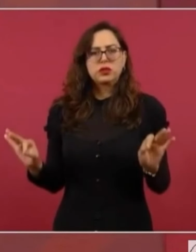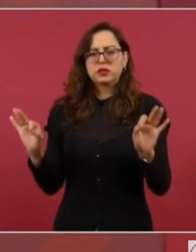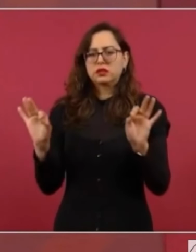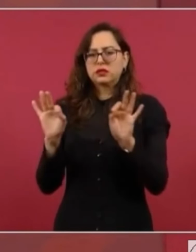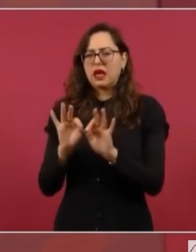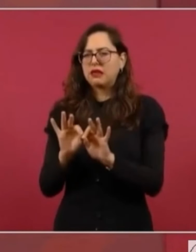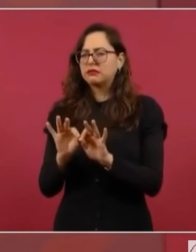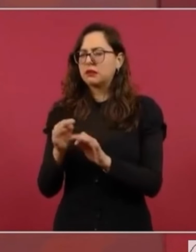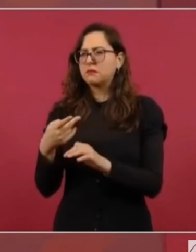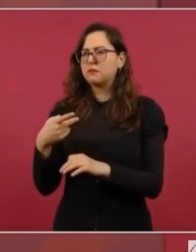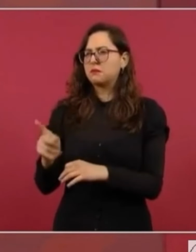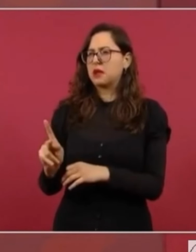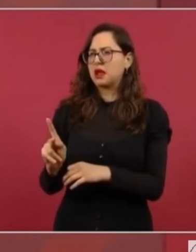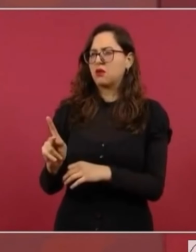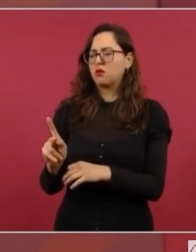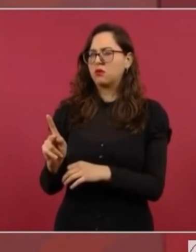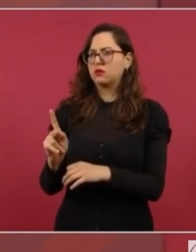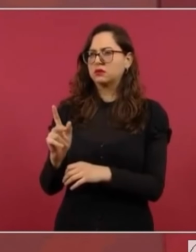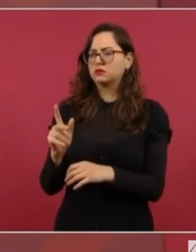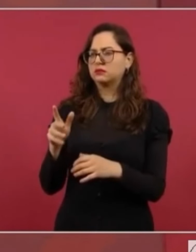poco entendible por el pueblo,